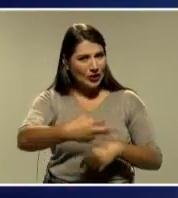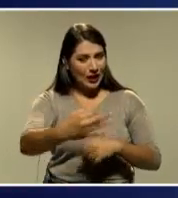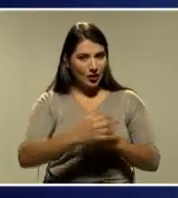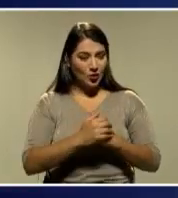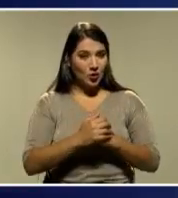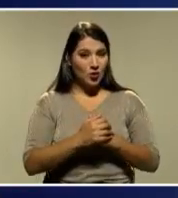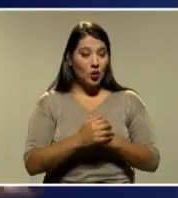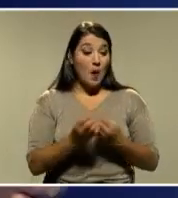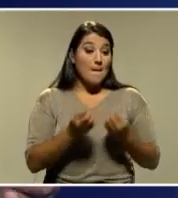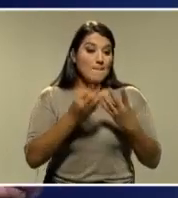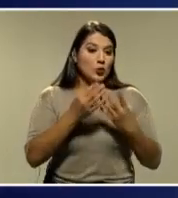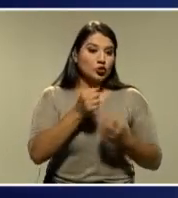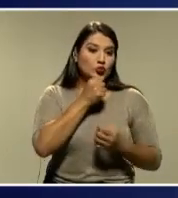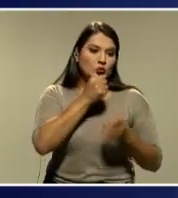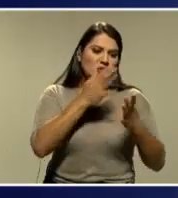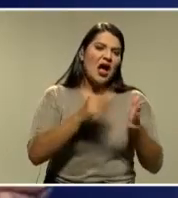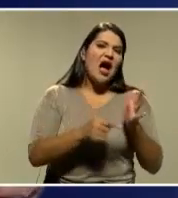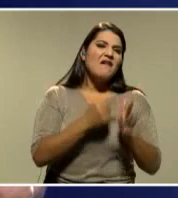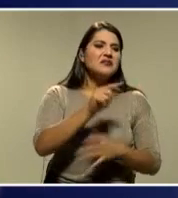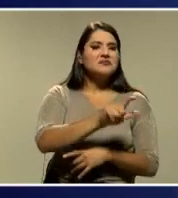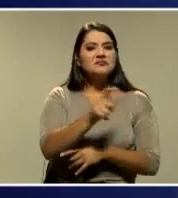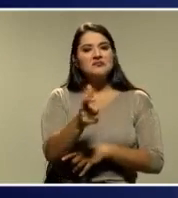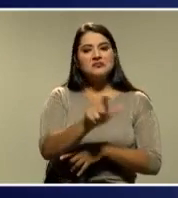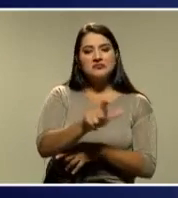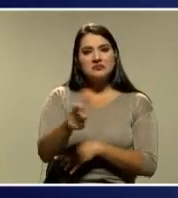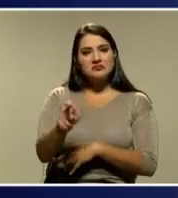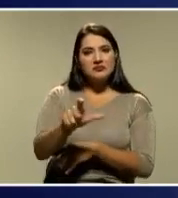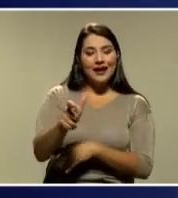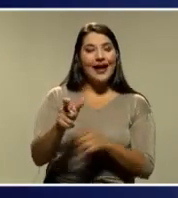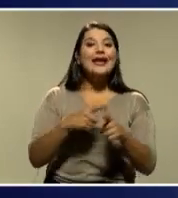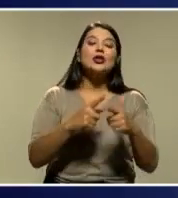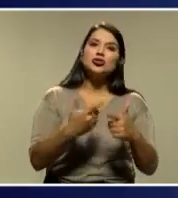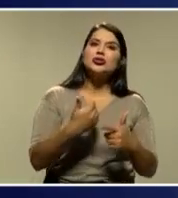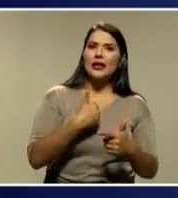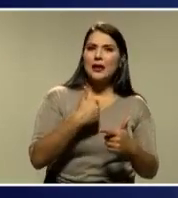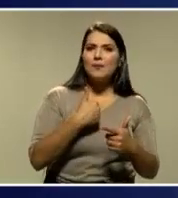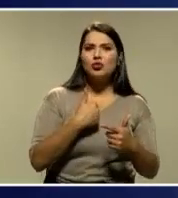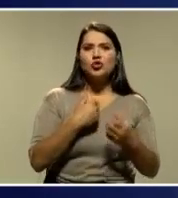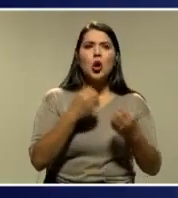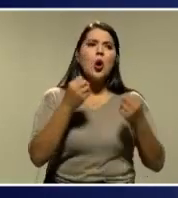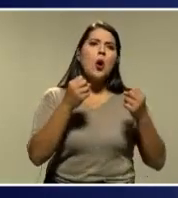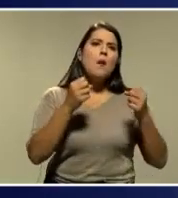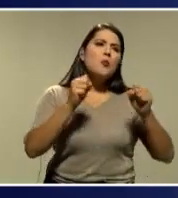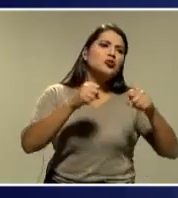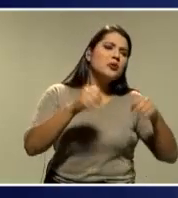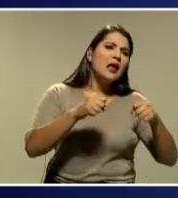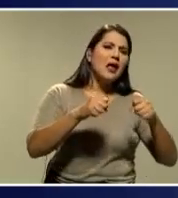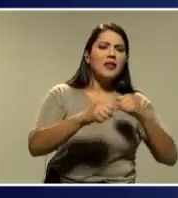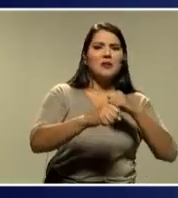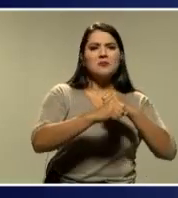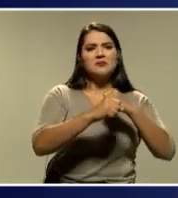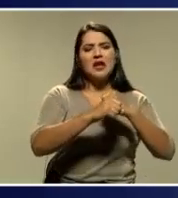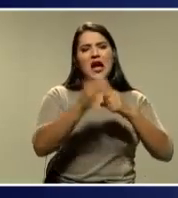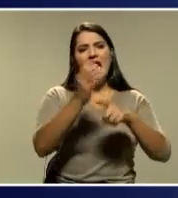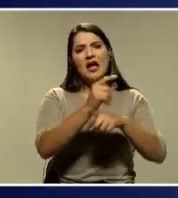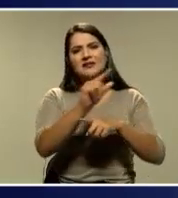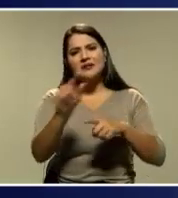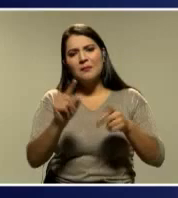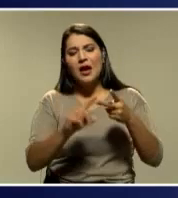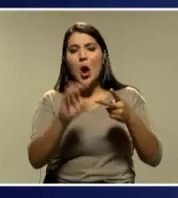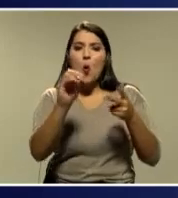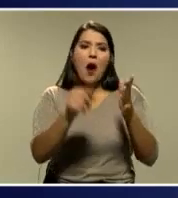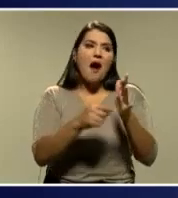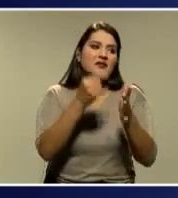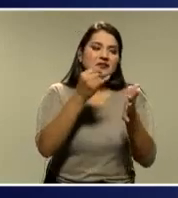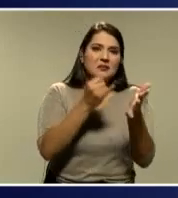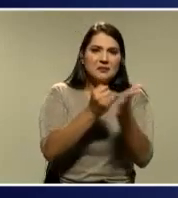vamos alternando en distintas secciones y tenemos la posibilidad de publicar semanalmente, o en el caso de investigación a